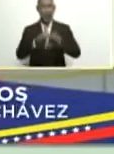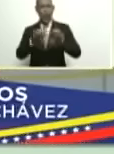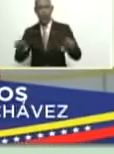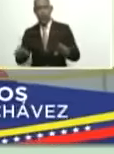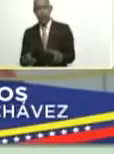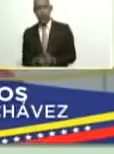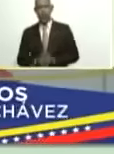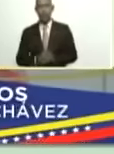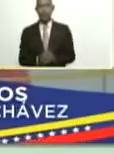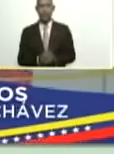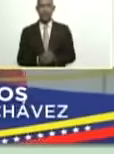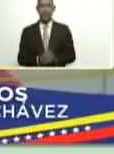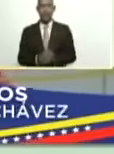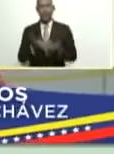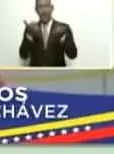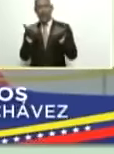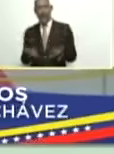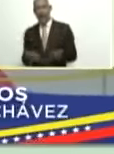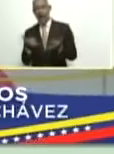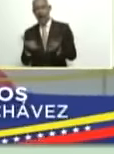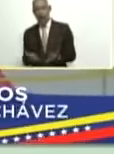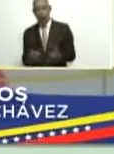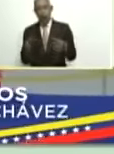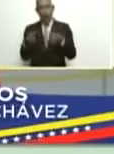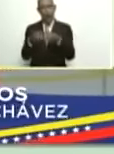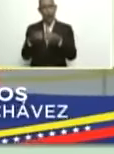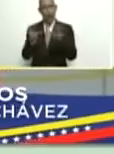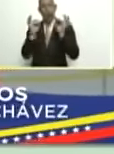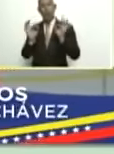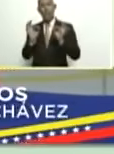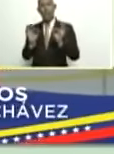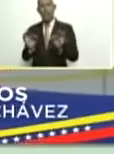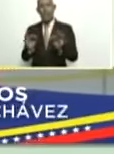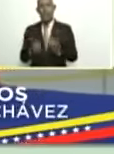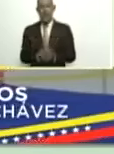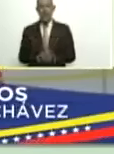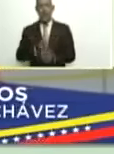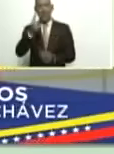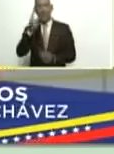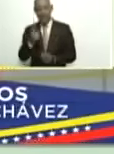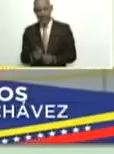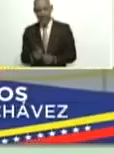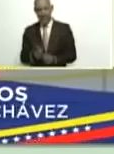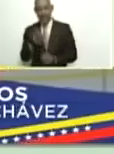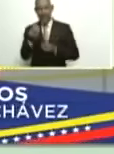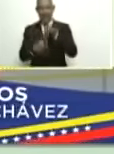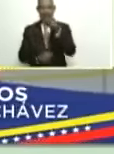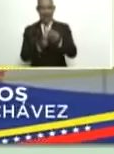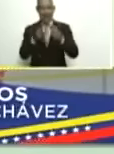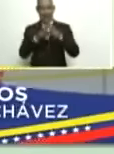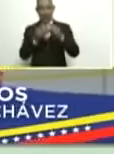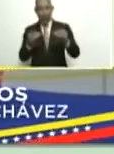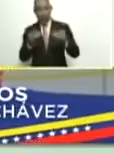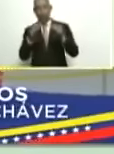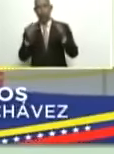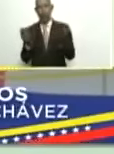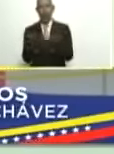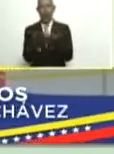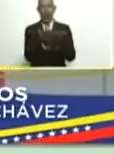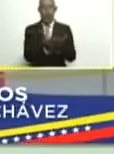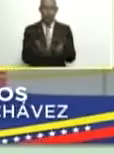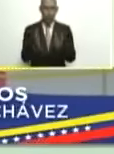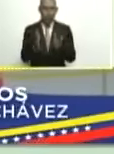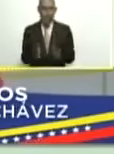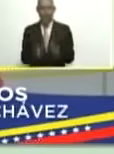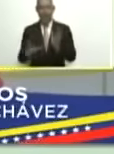educación. Ahora con las bricomiles no puede haber una escuela, no puede haber un liceo